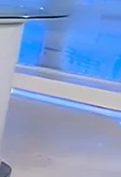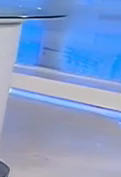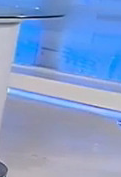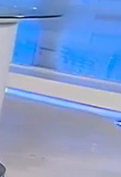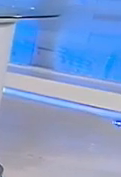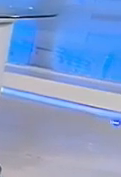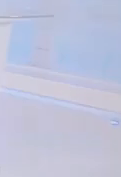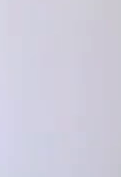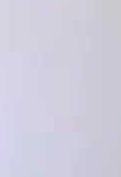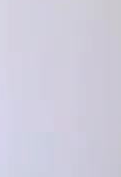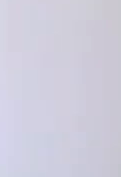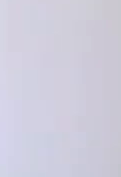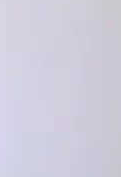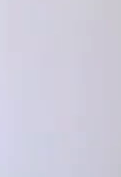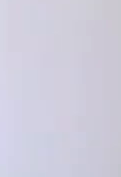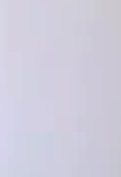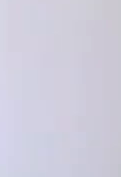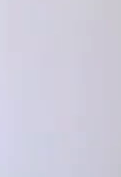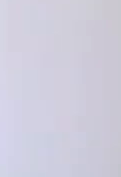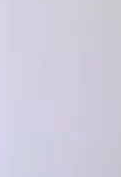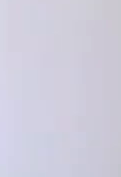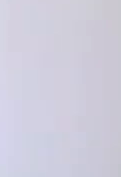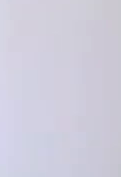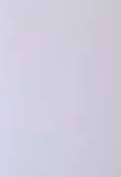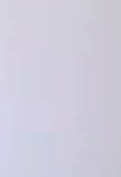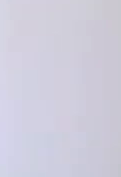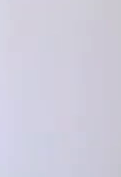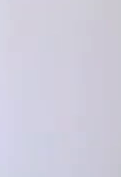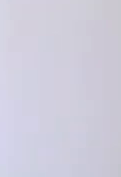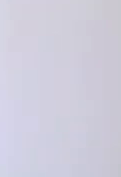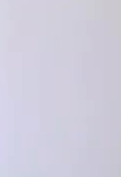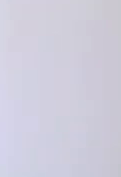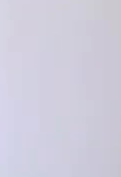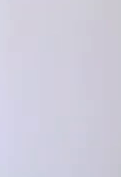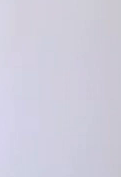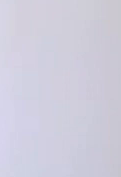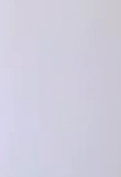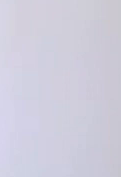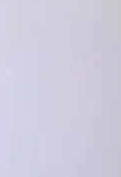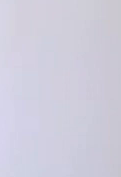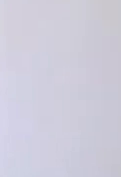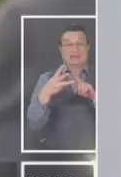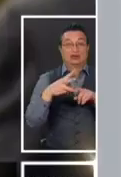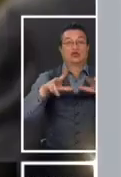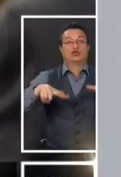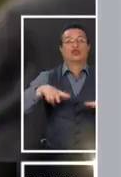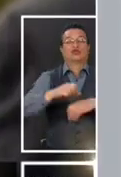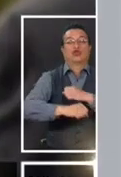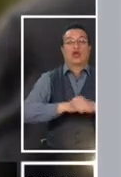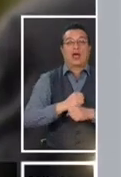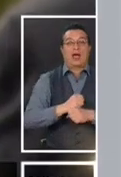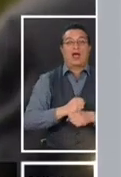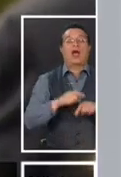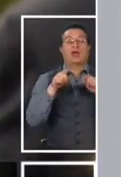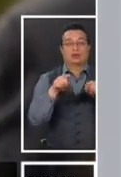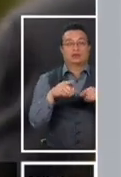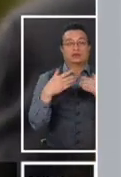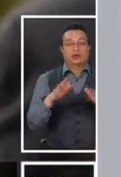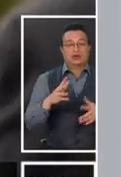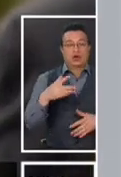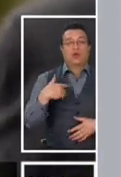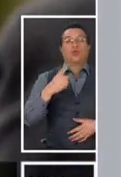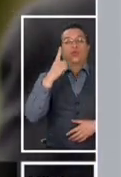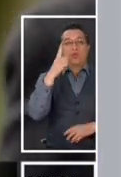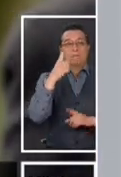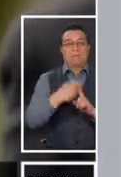Bueno lo primero señalar que para nadie es un misterio que el Ministerio Público está atravesando una compleja situación al